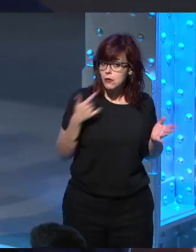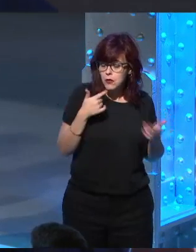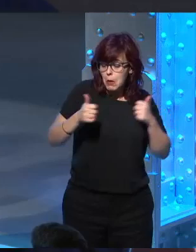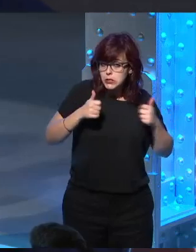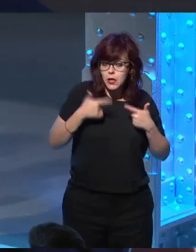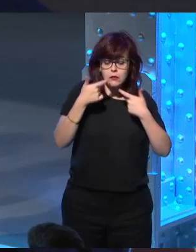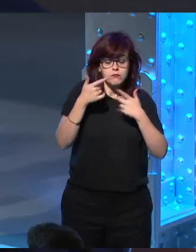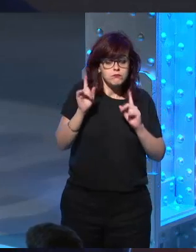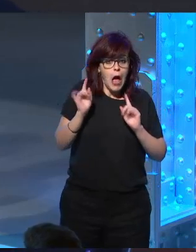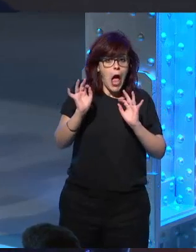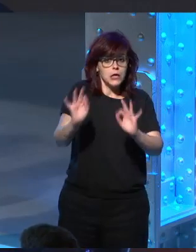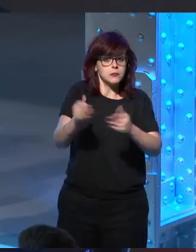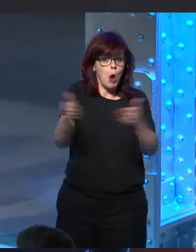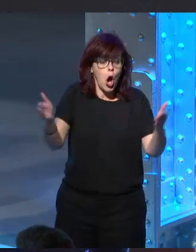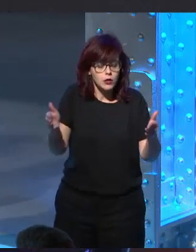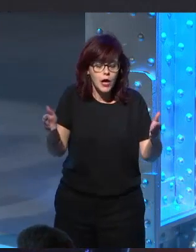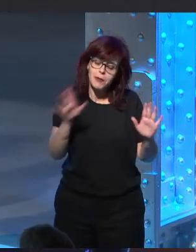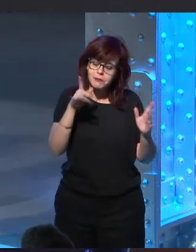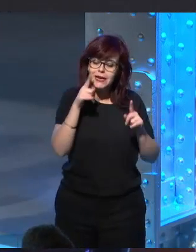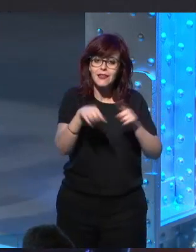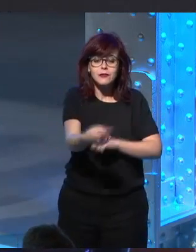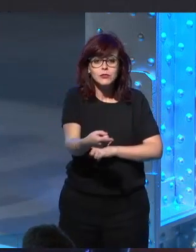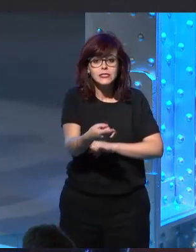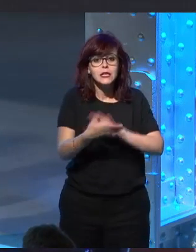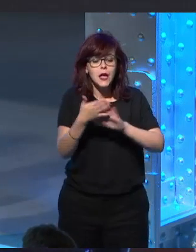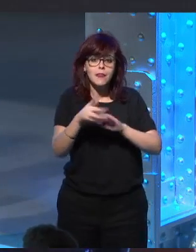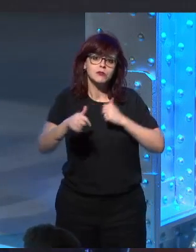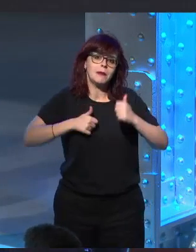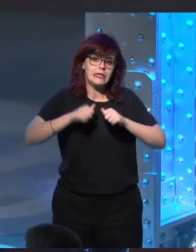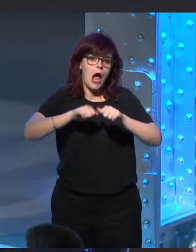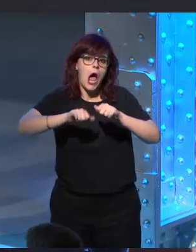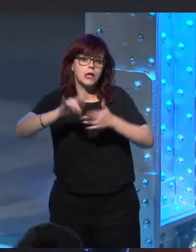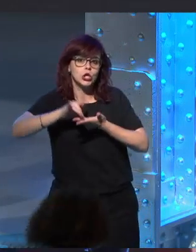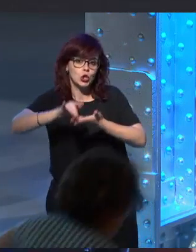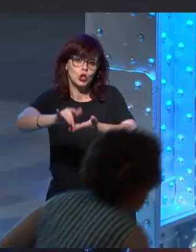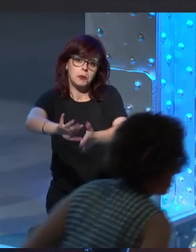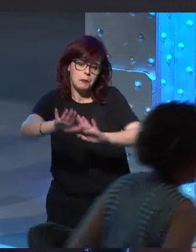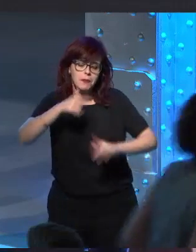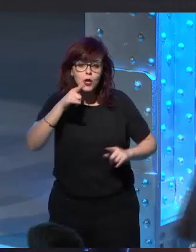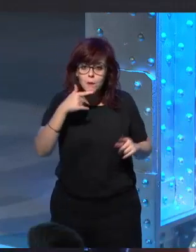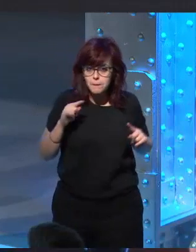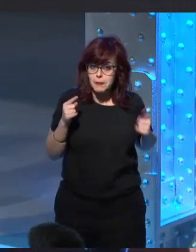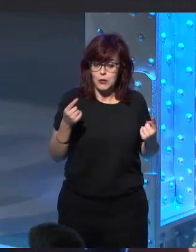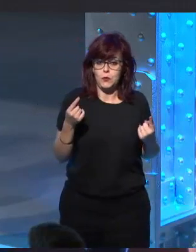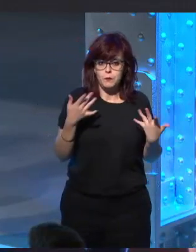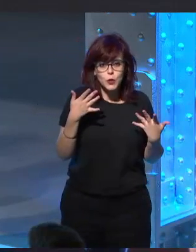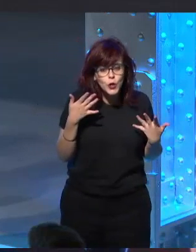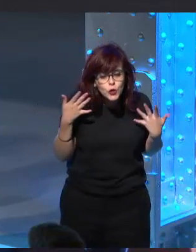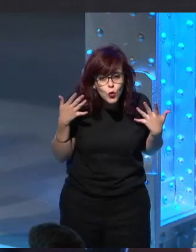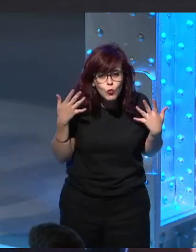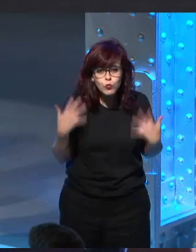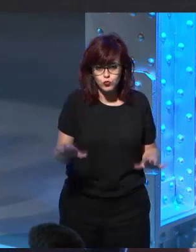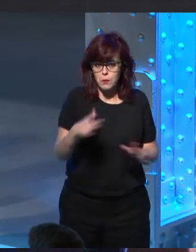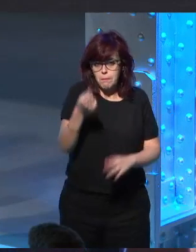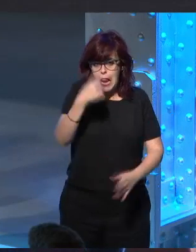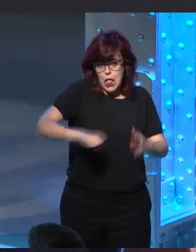máster, el primero. Bueno, luego ya enseguida vinieron más máster, pero ese lo hicimos nosotros. Bueno, pero esto fue hace